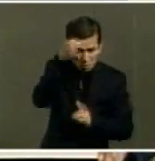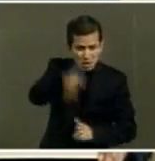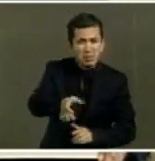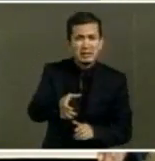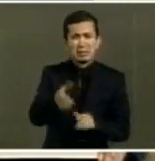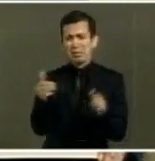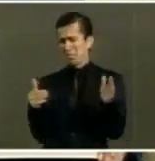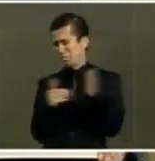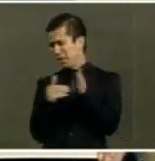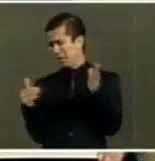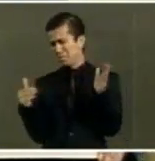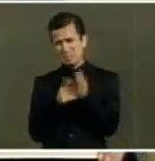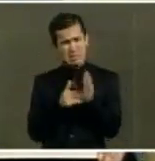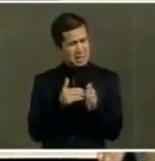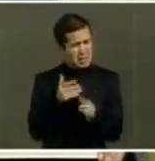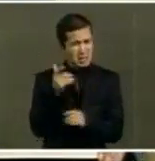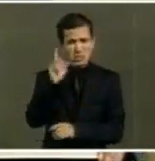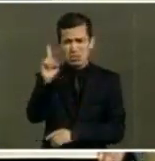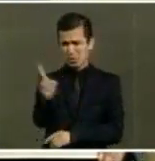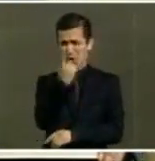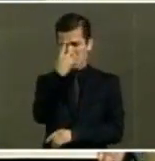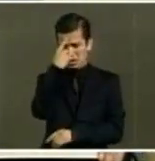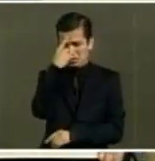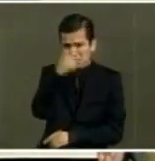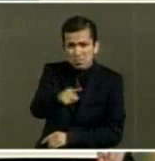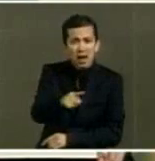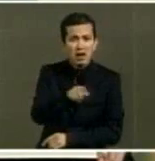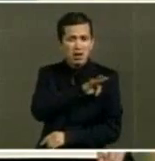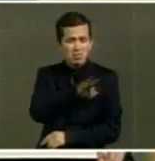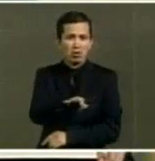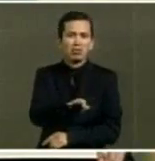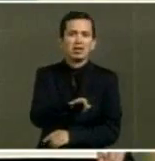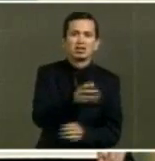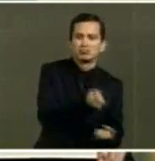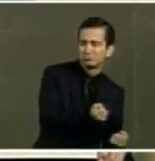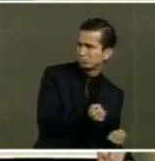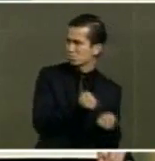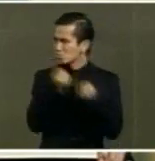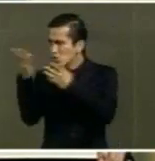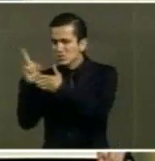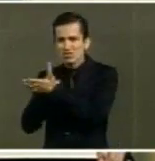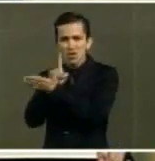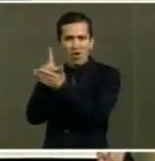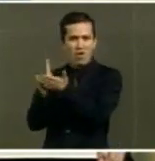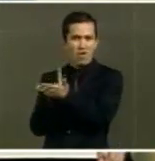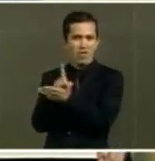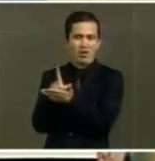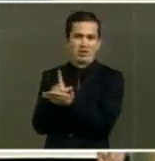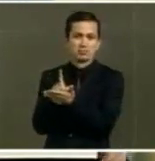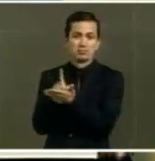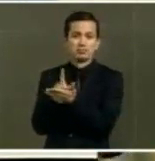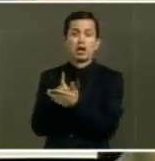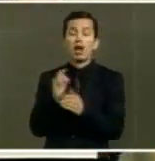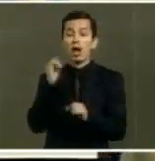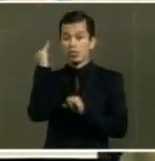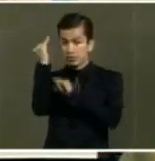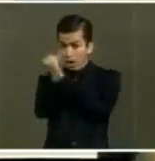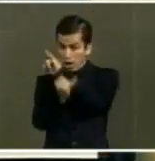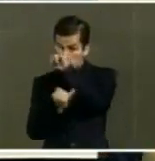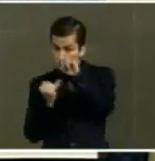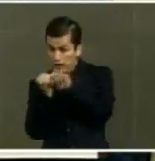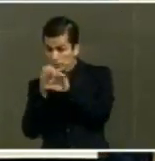para satisfacer su enorme demanda de drogas. En el ámbito internacional,